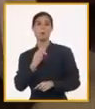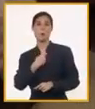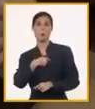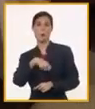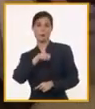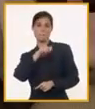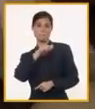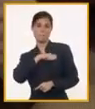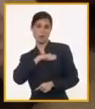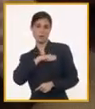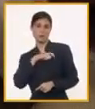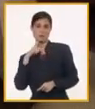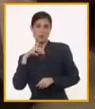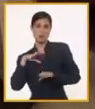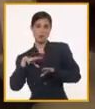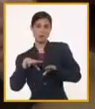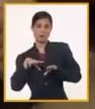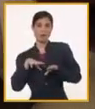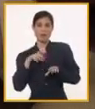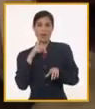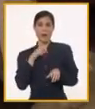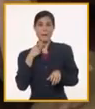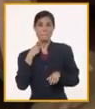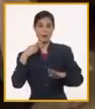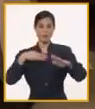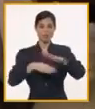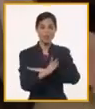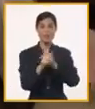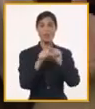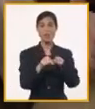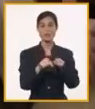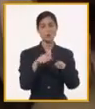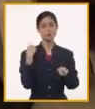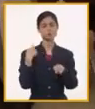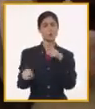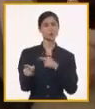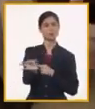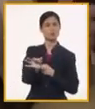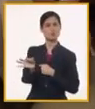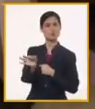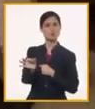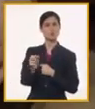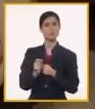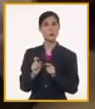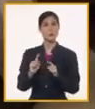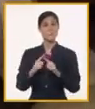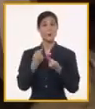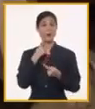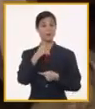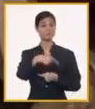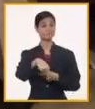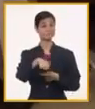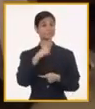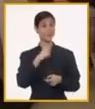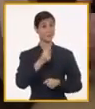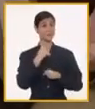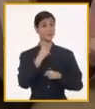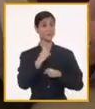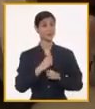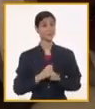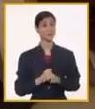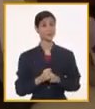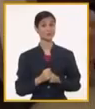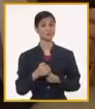preferían pasar o ir por otros municipios, etcétera, que no tener que pasar por ese territorio, porque